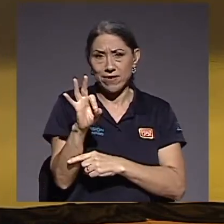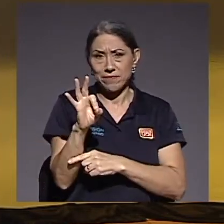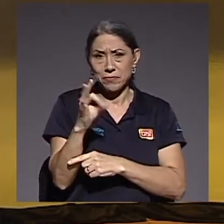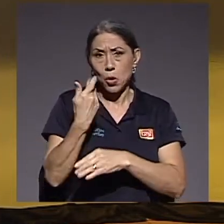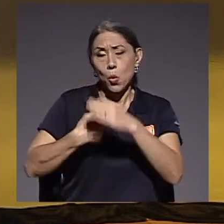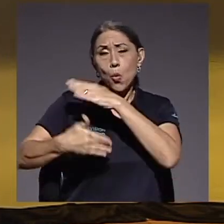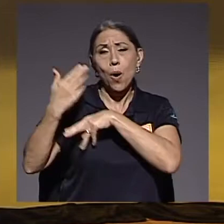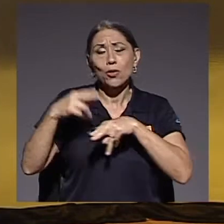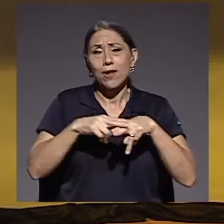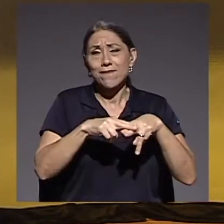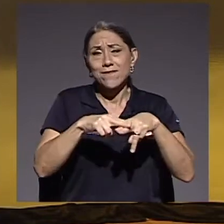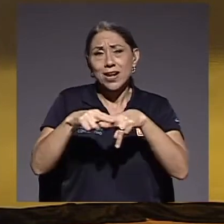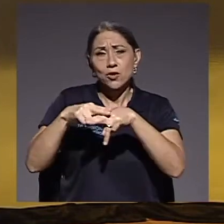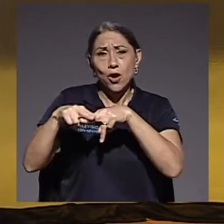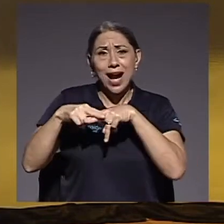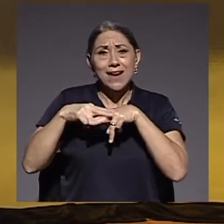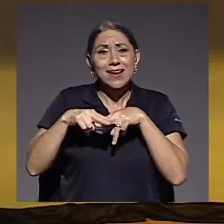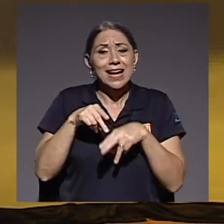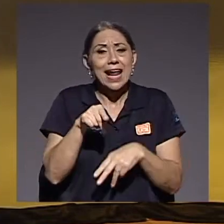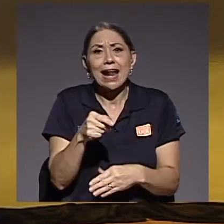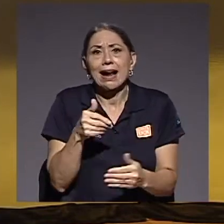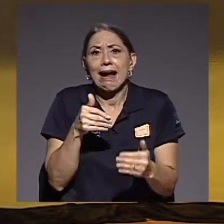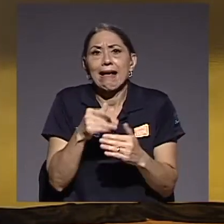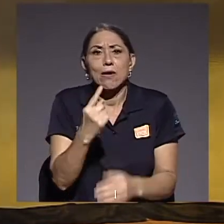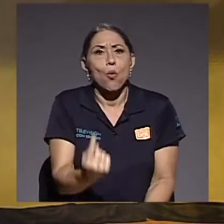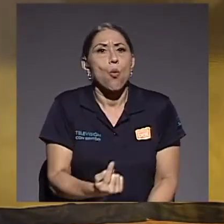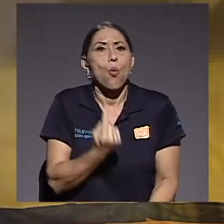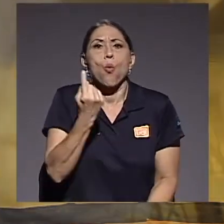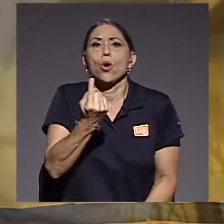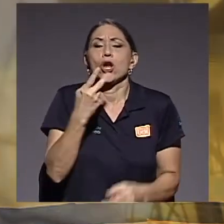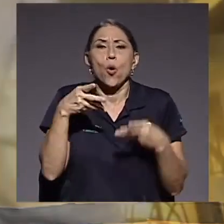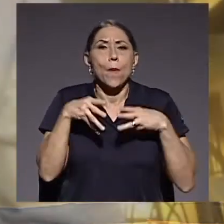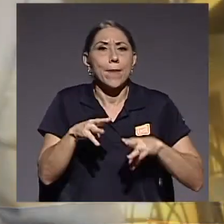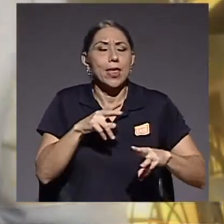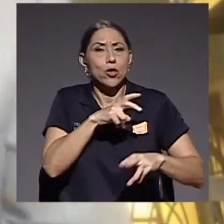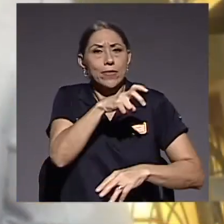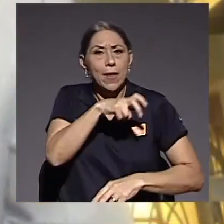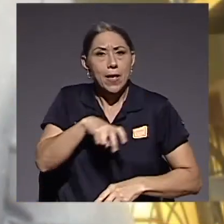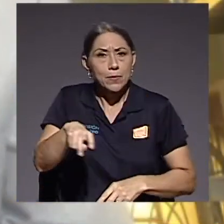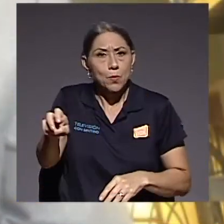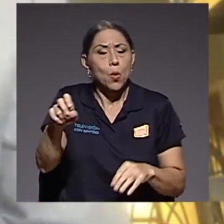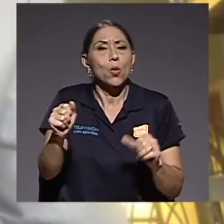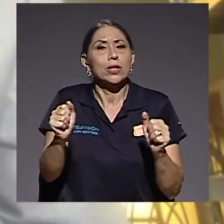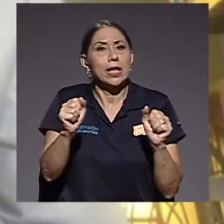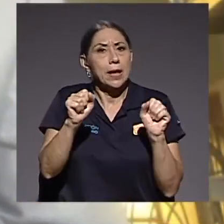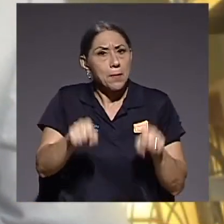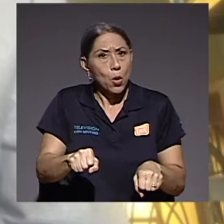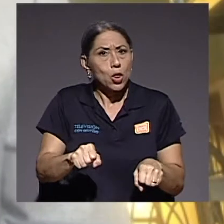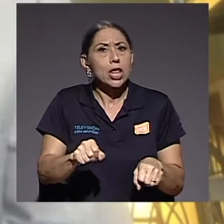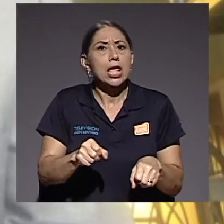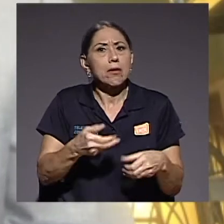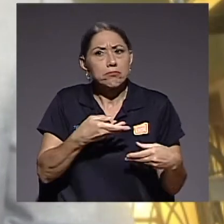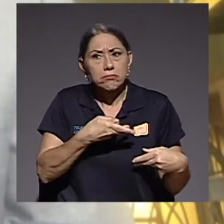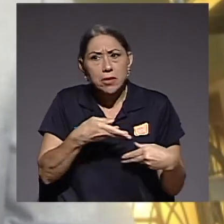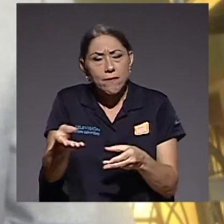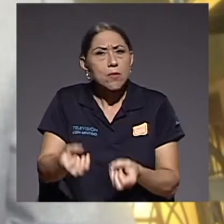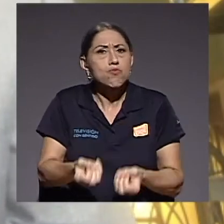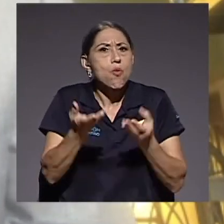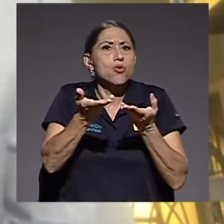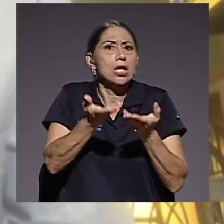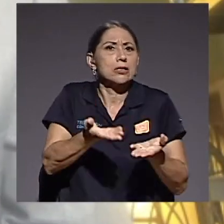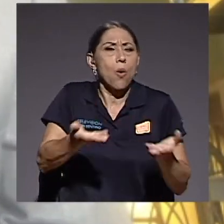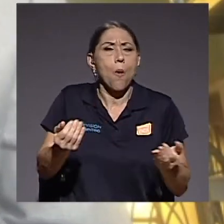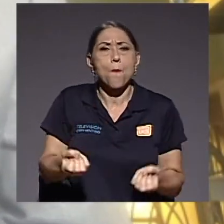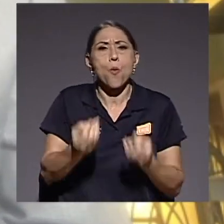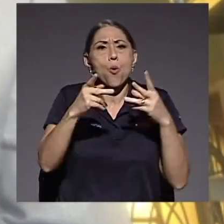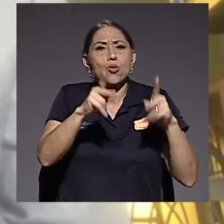era prácticamente el único medio capaz de transportar grandes cantidades de personas y carga, ya después